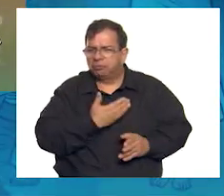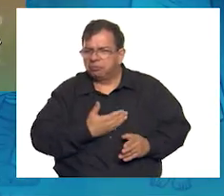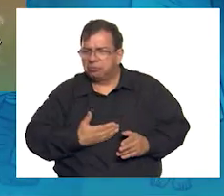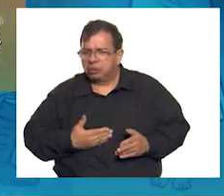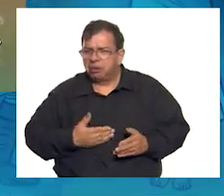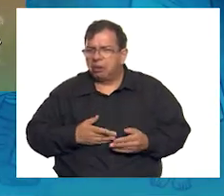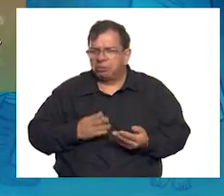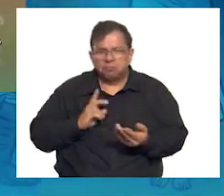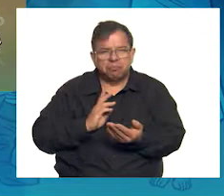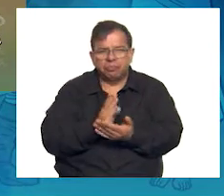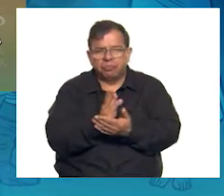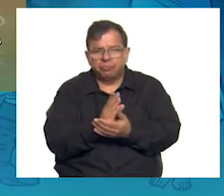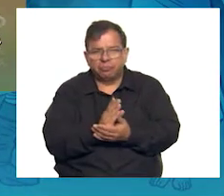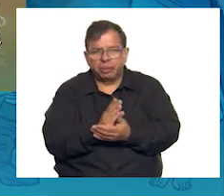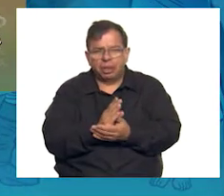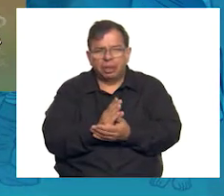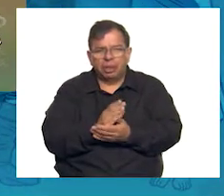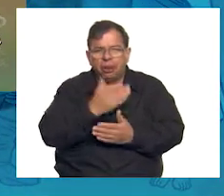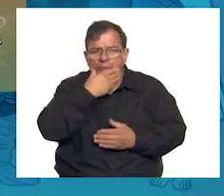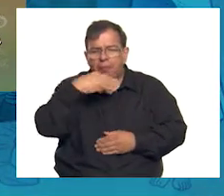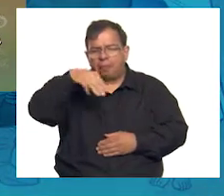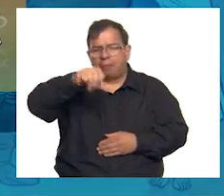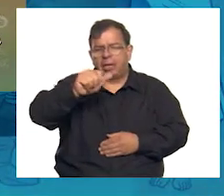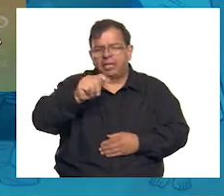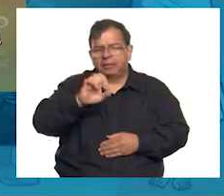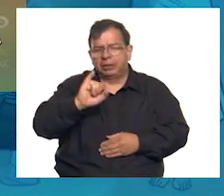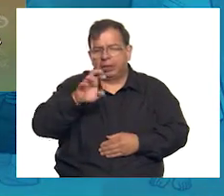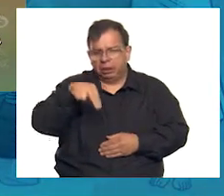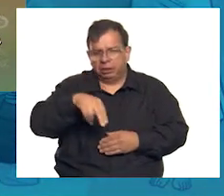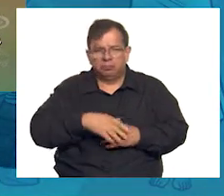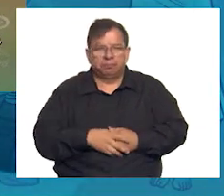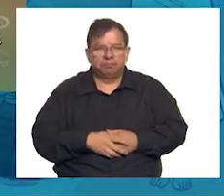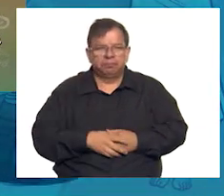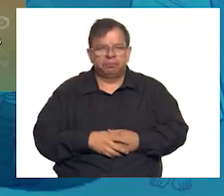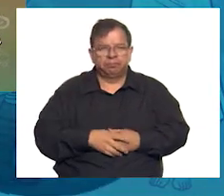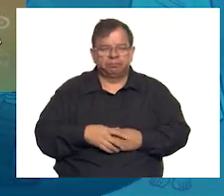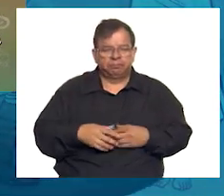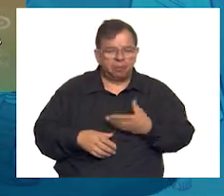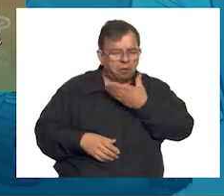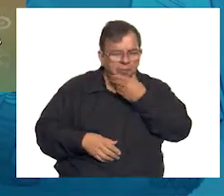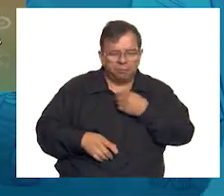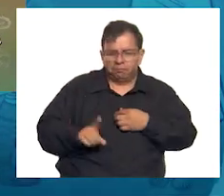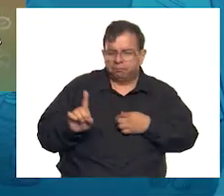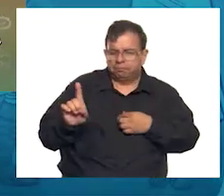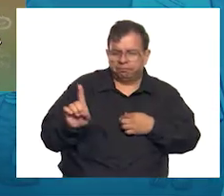ciudad, don Martín Ocaña. Este sentía interés